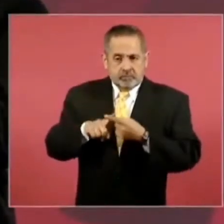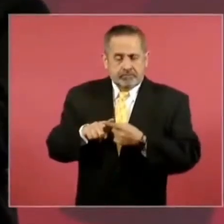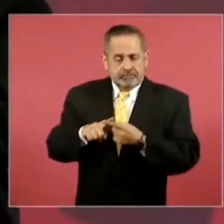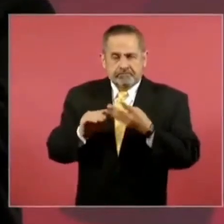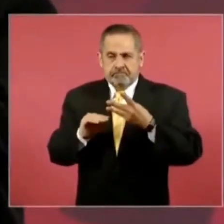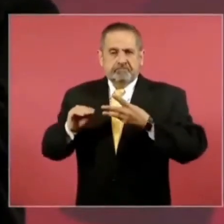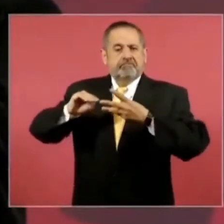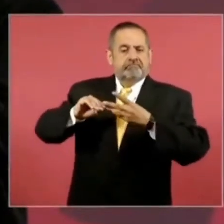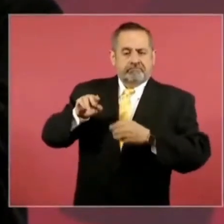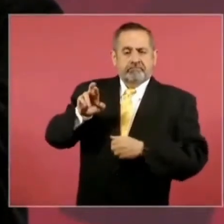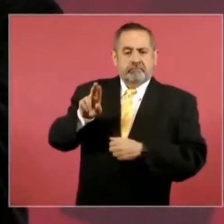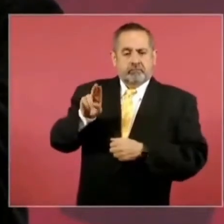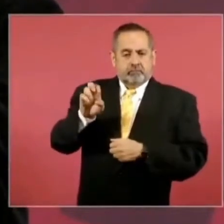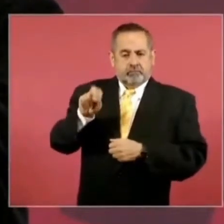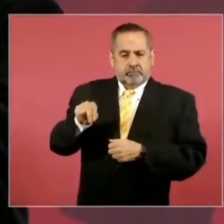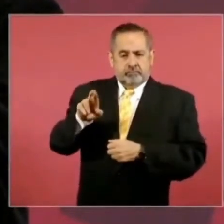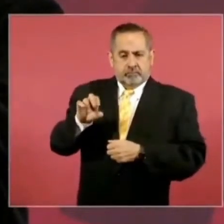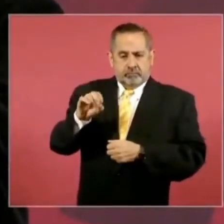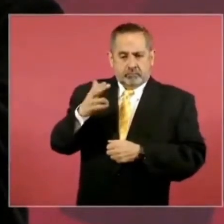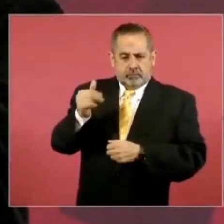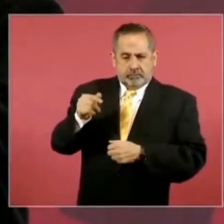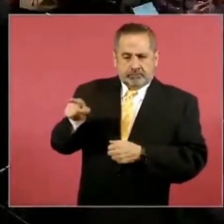Rocha,